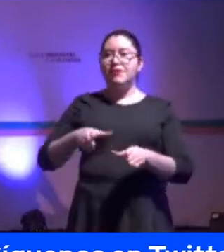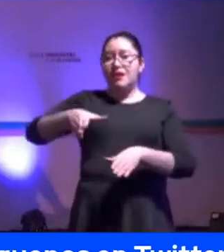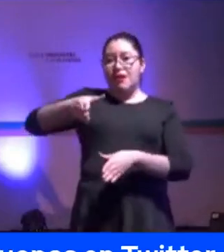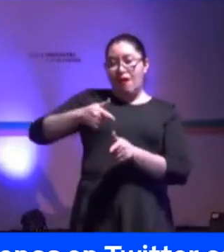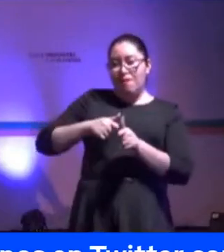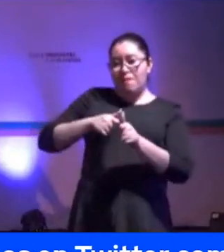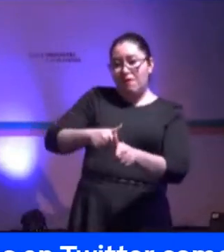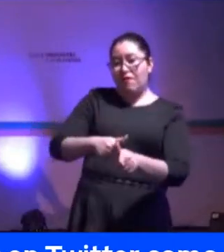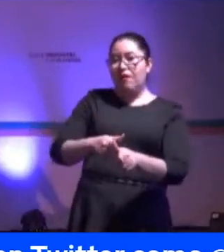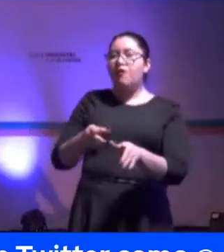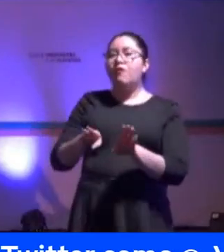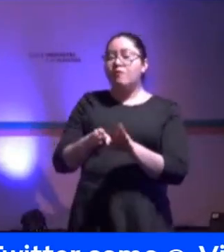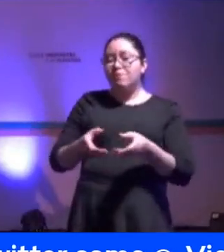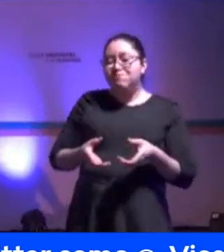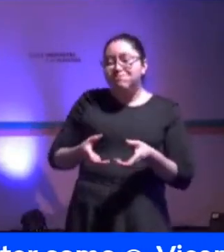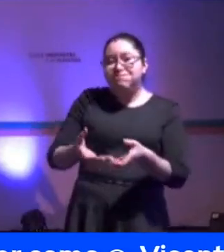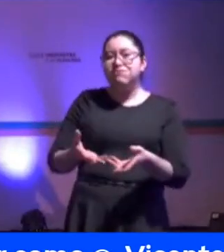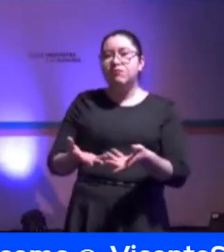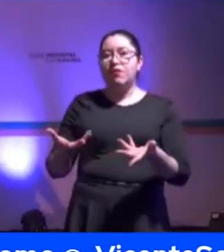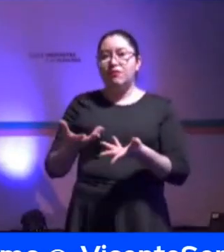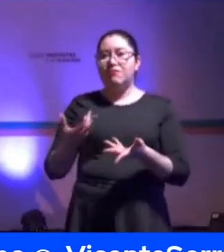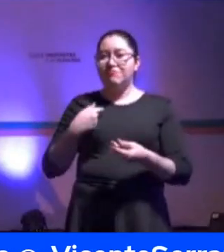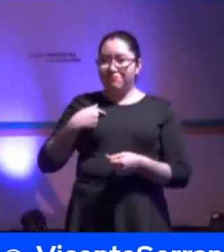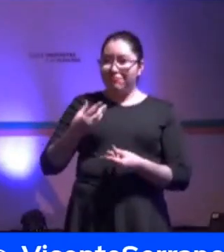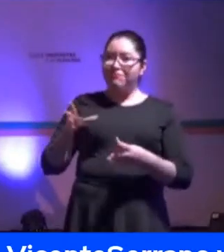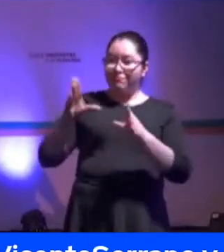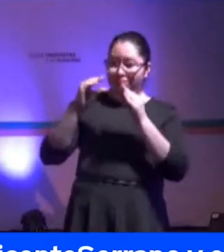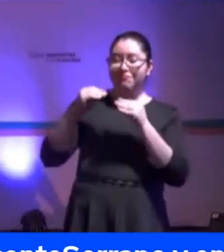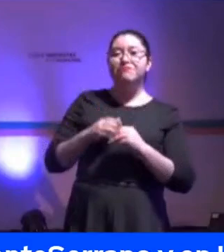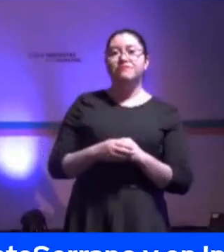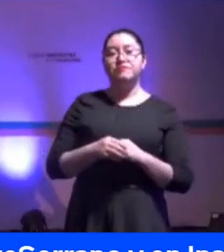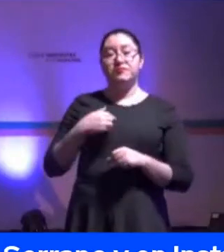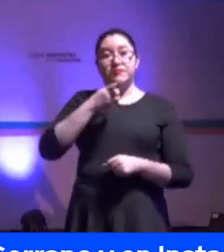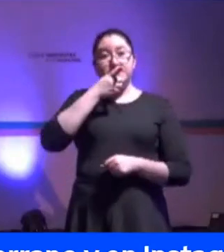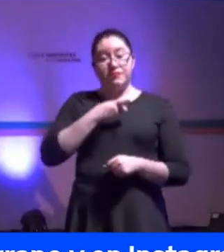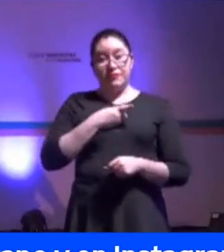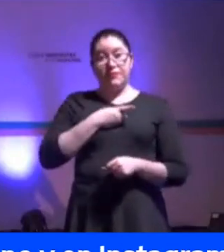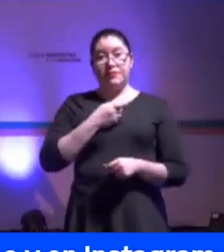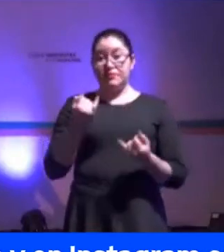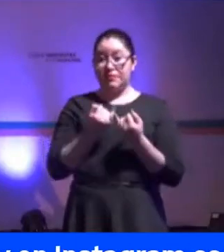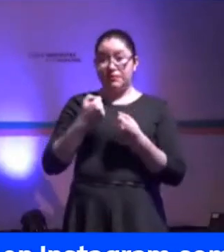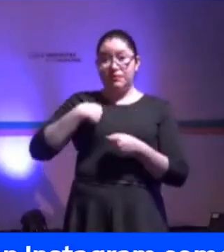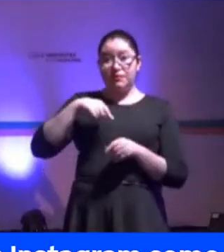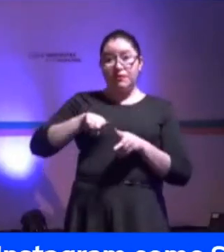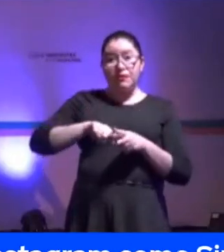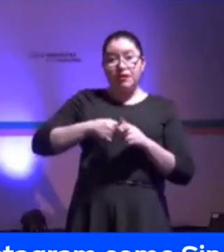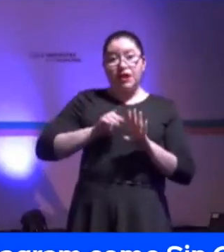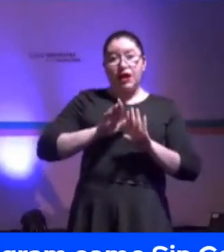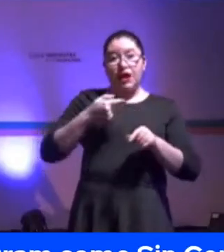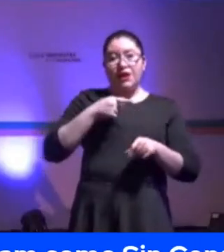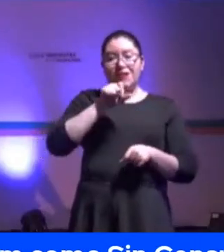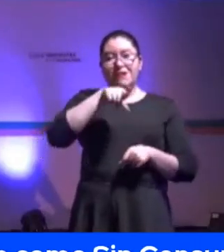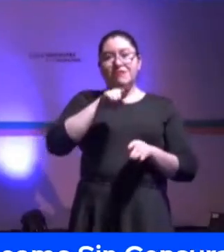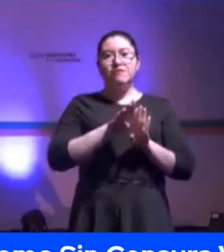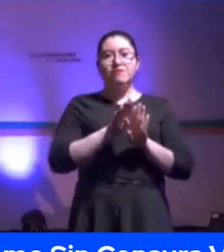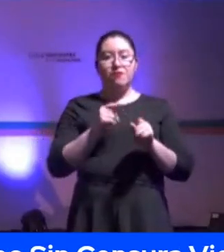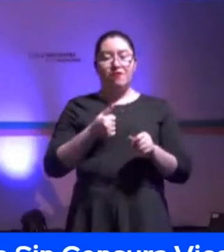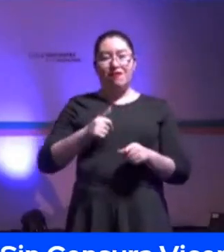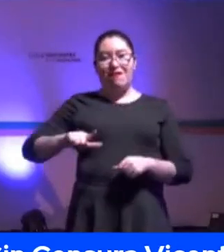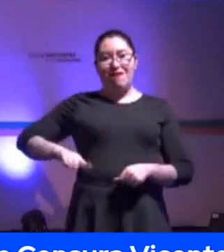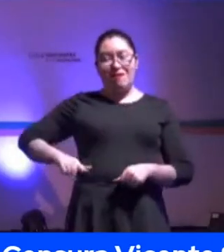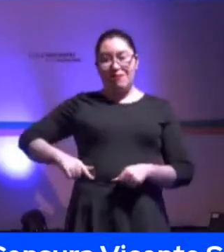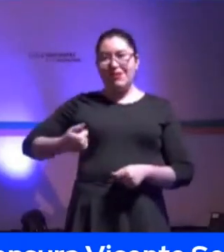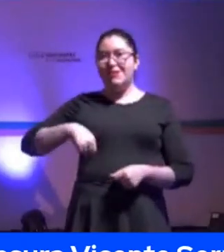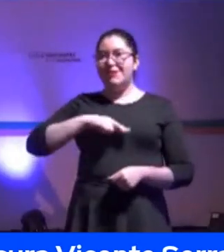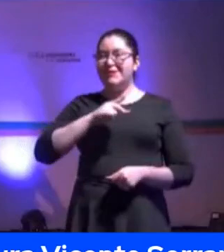el camino incluso, porque, y lo tengo que decir, muchos como yo no empezamos creyendo en esta administración,